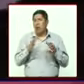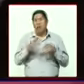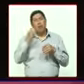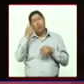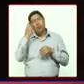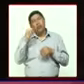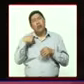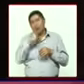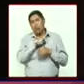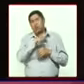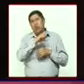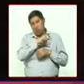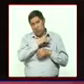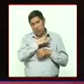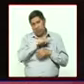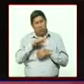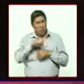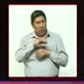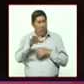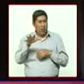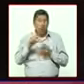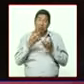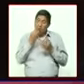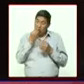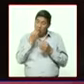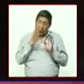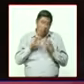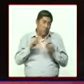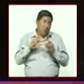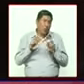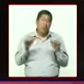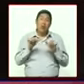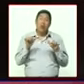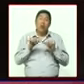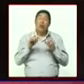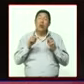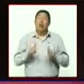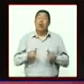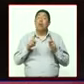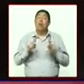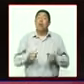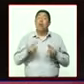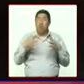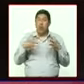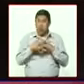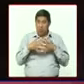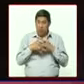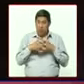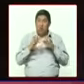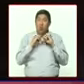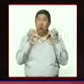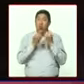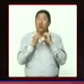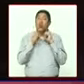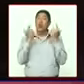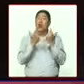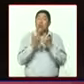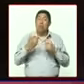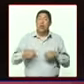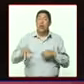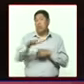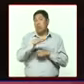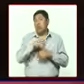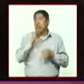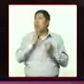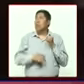entendemos que hay efectivos policiales que están ahí, claro, no hay alimentación para ellos, y también para las personas que están bloqueando las organizaciones sociales en este lugar, que